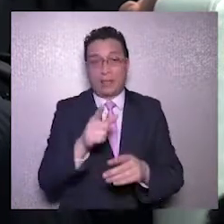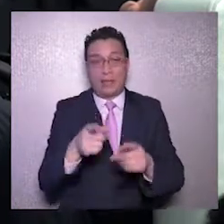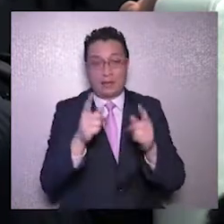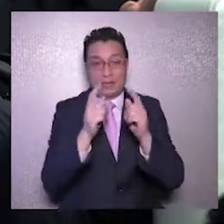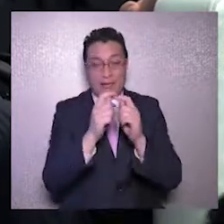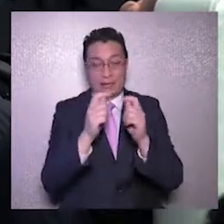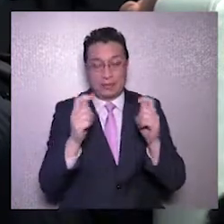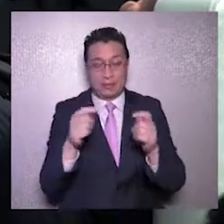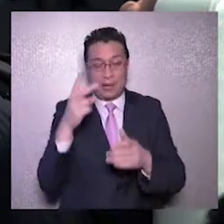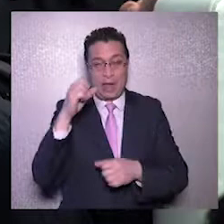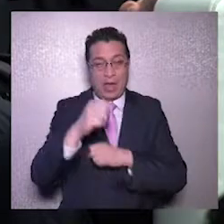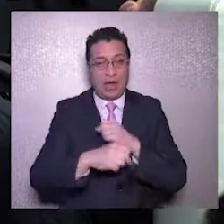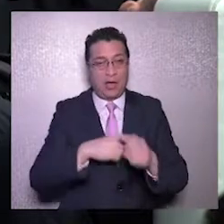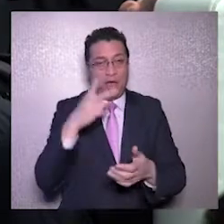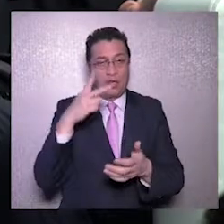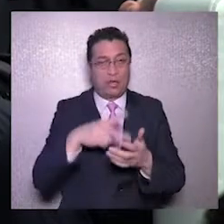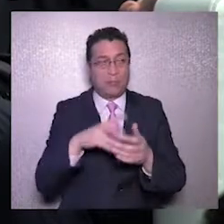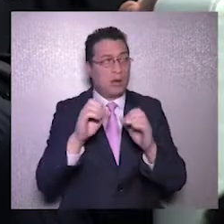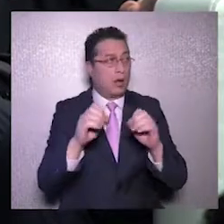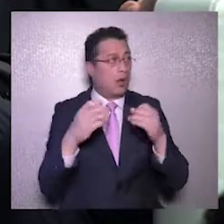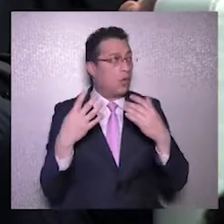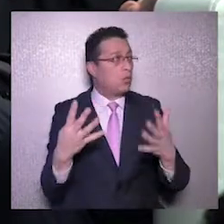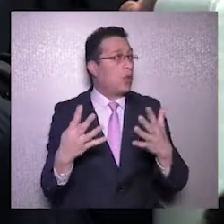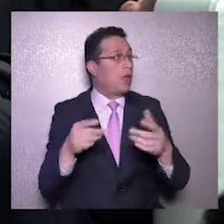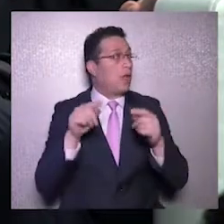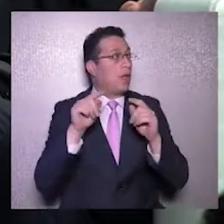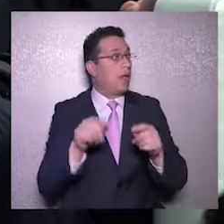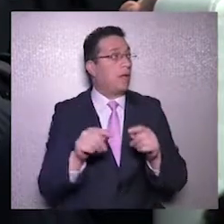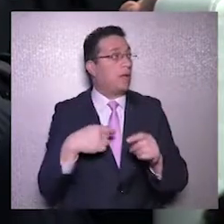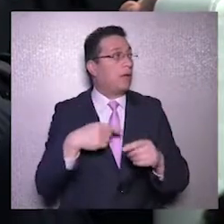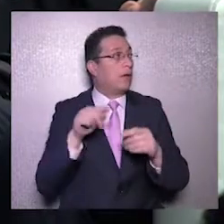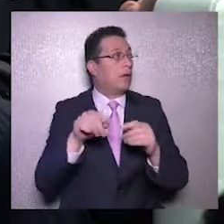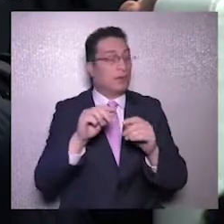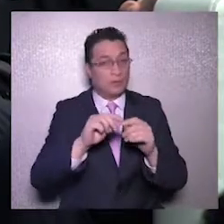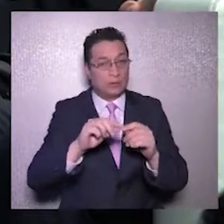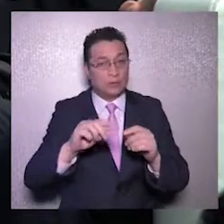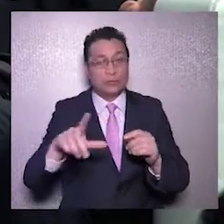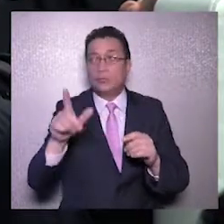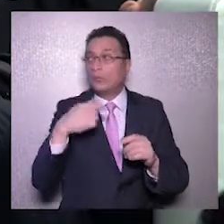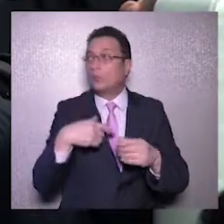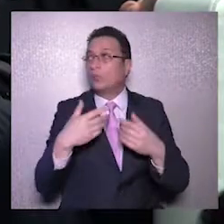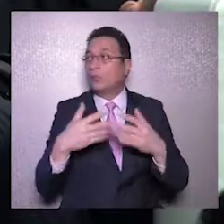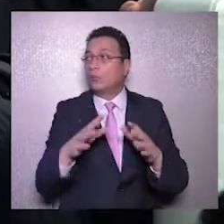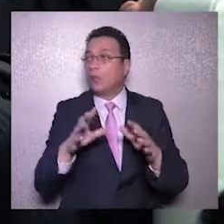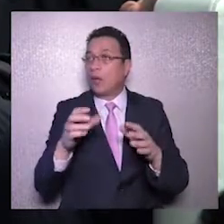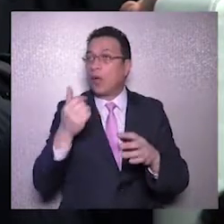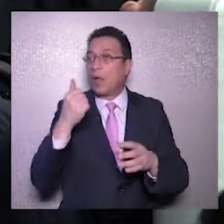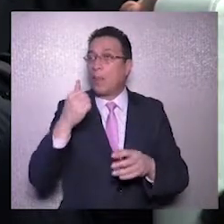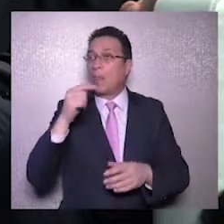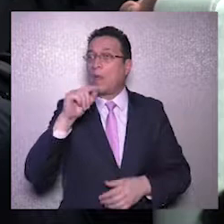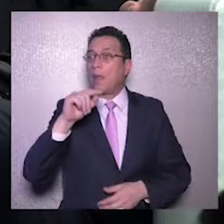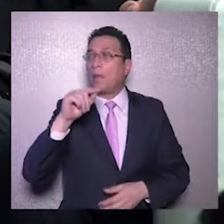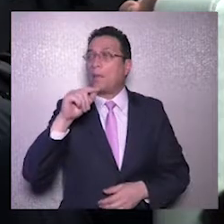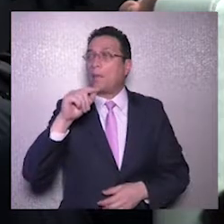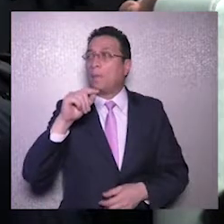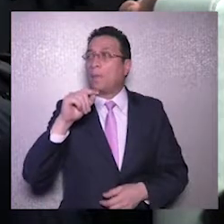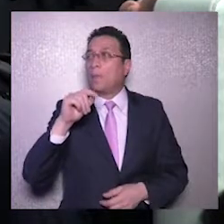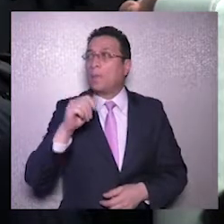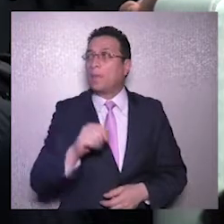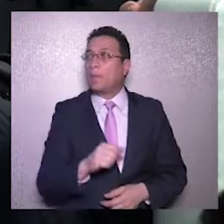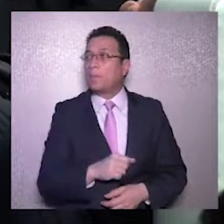anterior, el año 2009, cuando todavía era diputado y militaba en el Partido Socialista, pero ya era un díscolo, digamos,